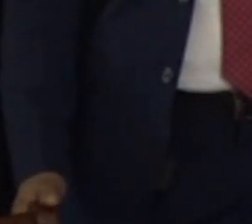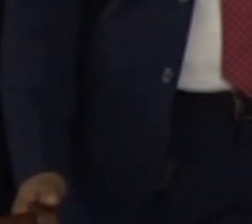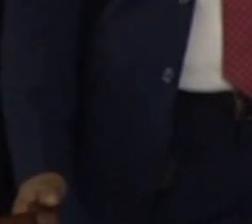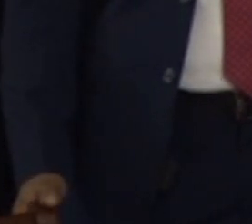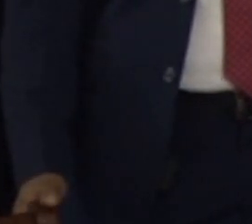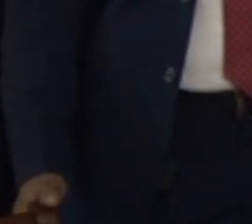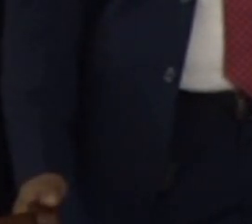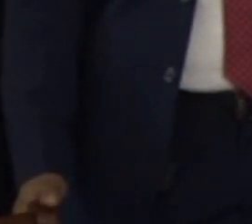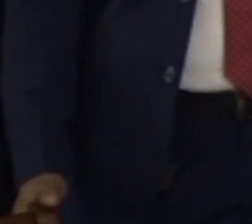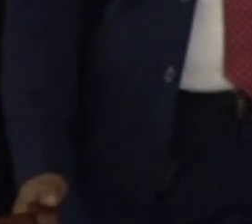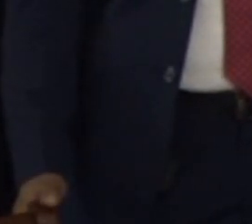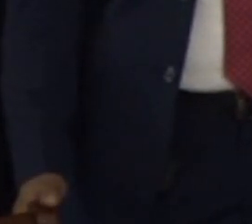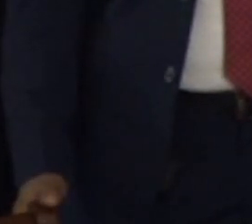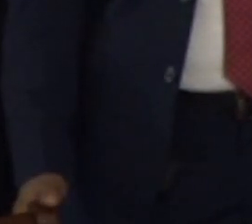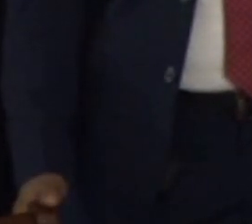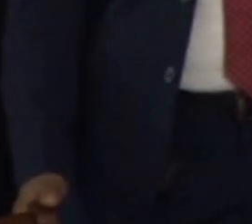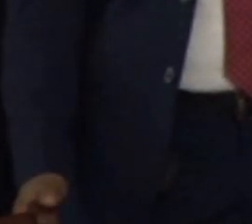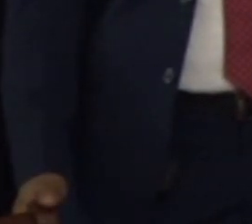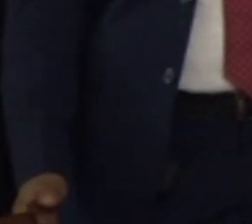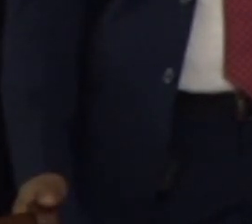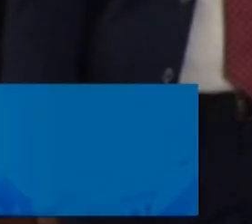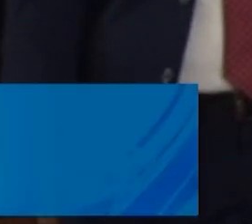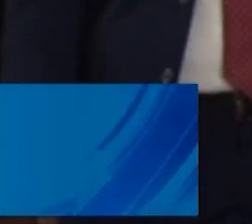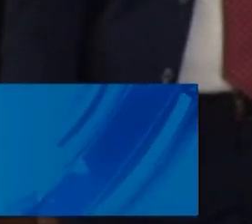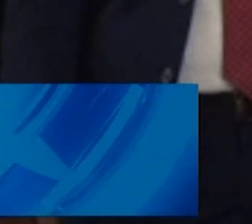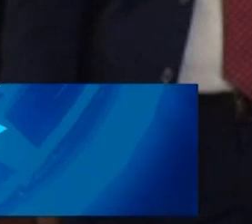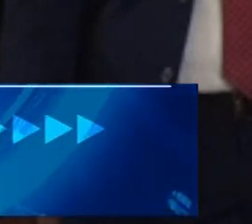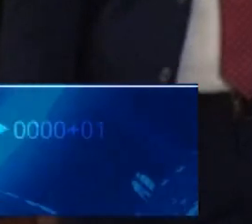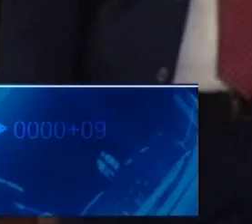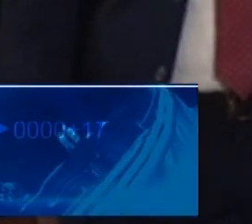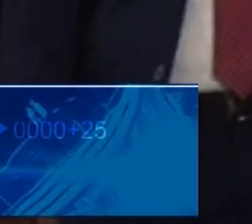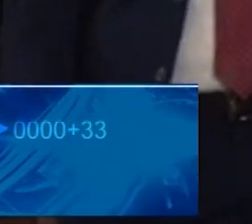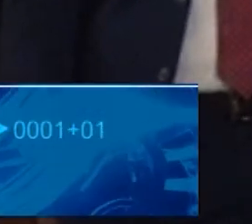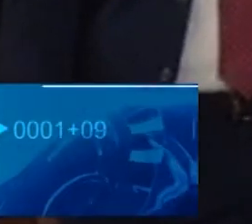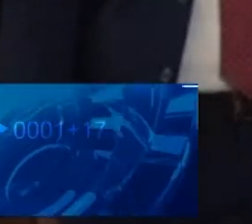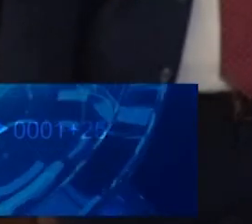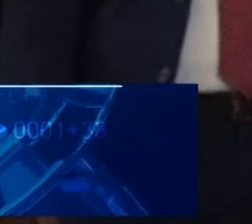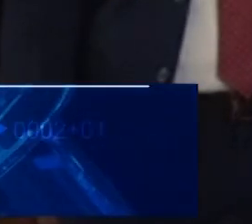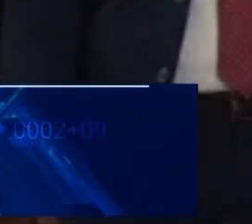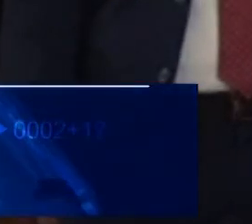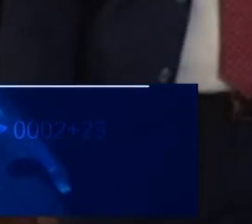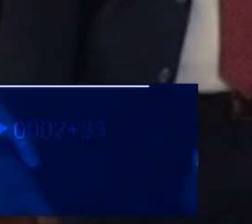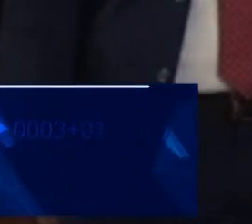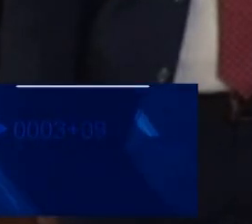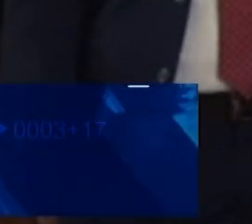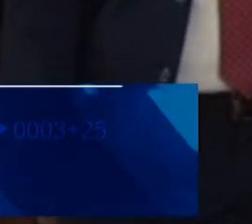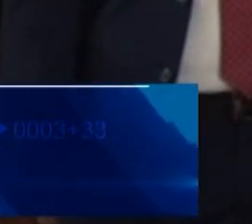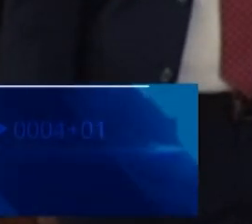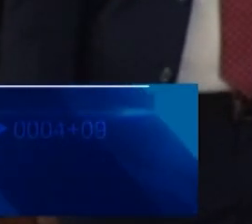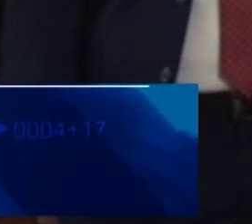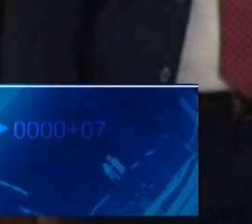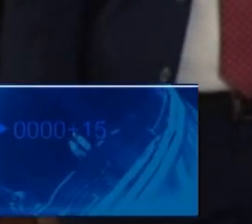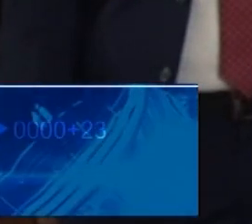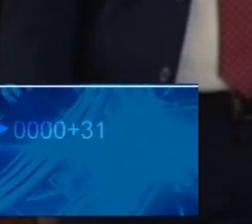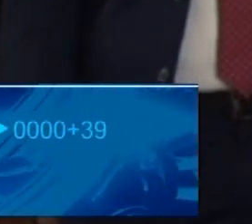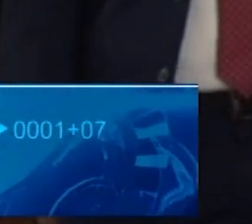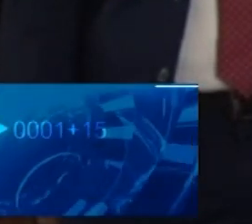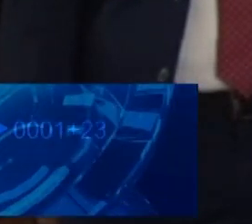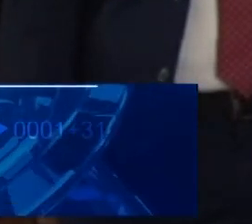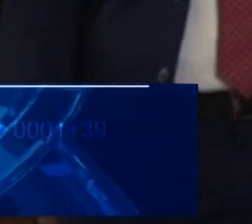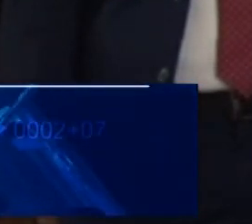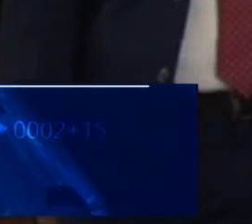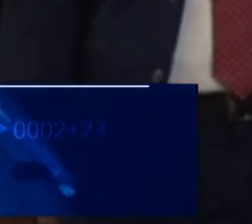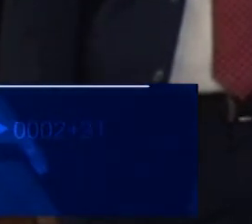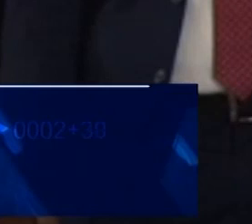trabajo y reconocerles siempre que han puesto en primer plano los elevados intereses de la educación, el